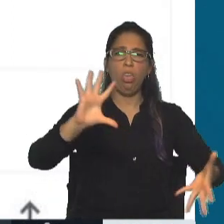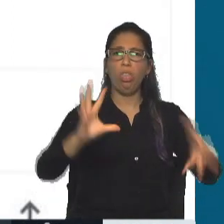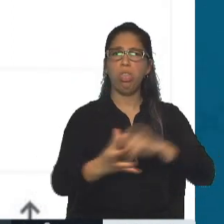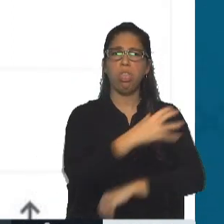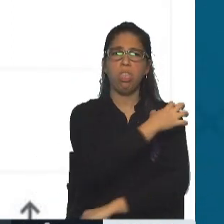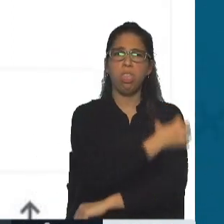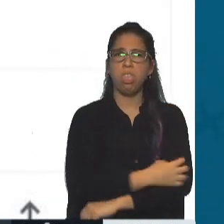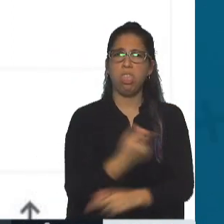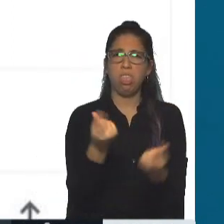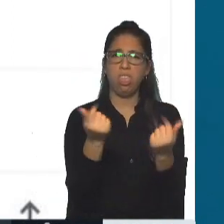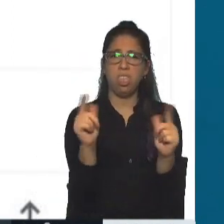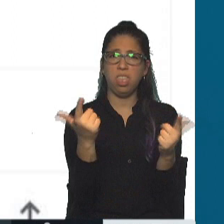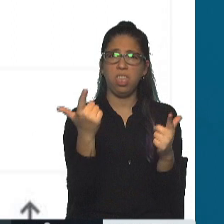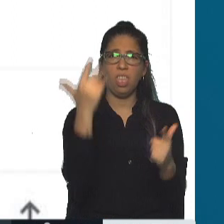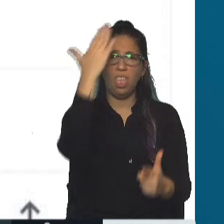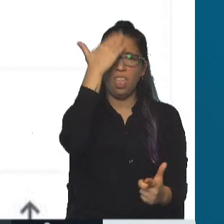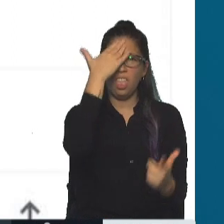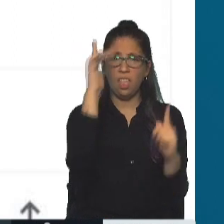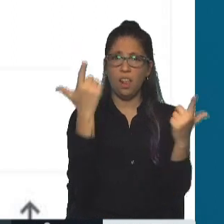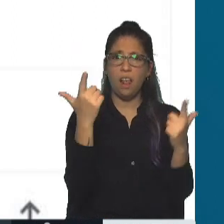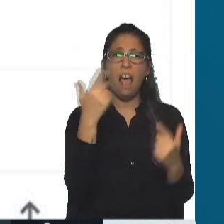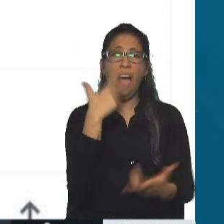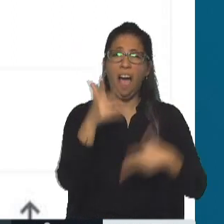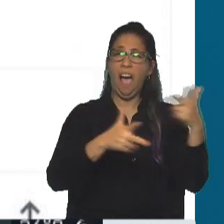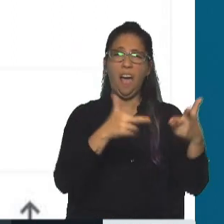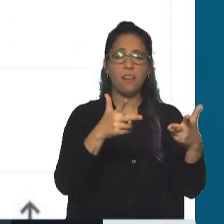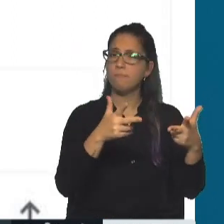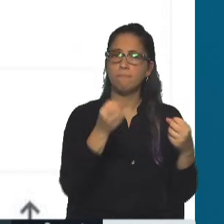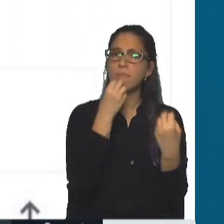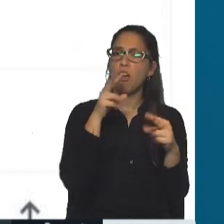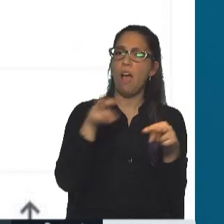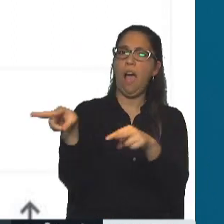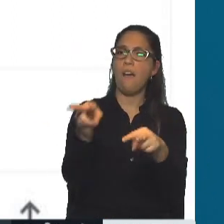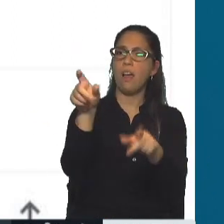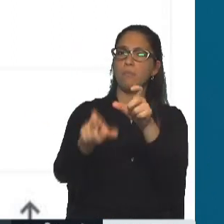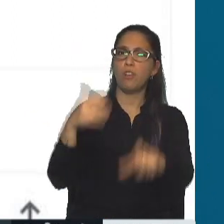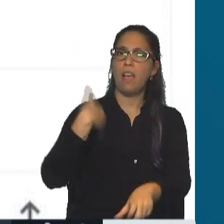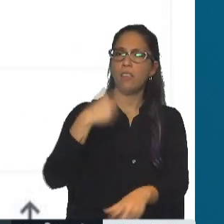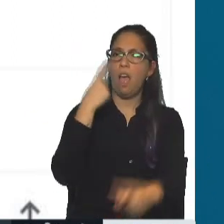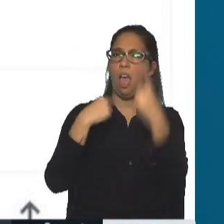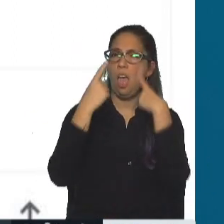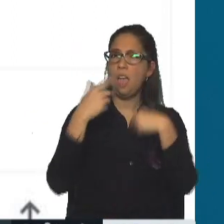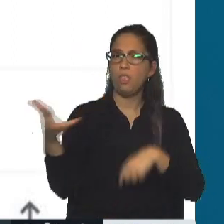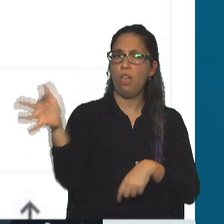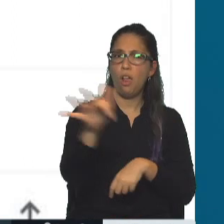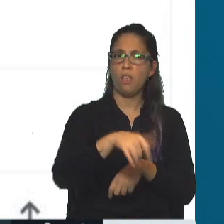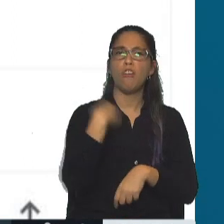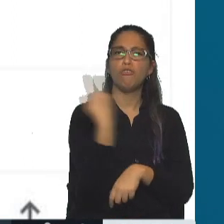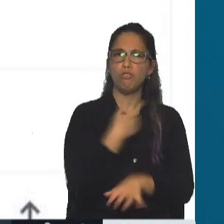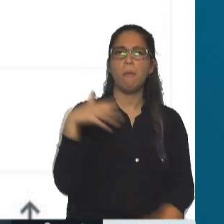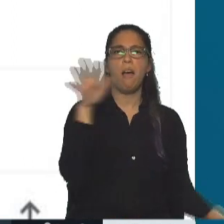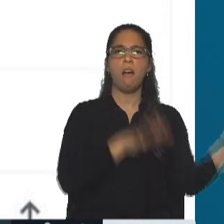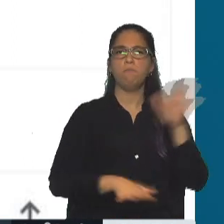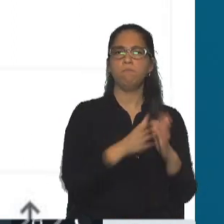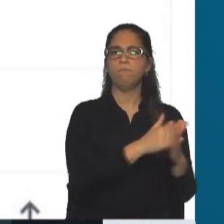pobre, descapitalizado, inculto. Mejor que hablar es mirarles a la cara a los argentinos que lloran todos los días. Nosotros vamos a poner las cosas en su lugar